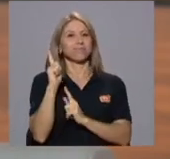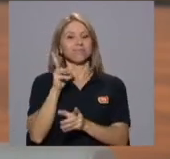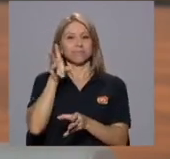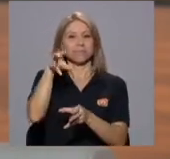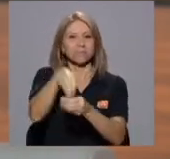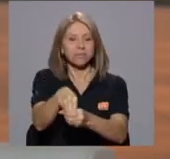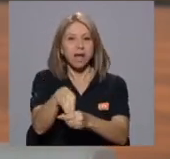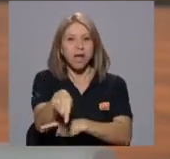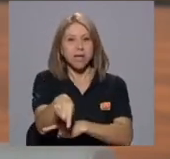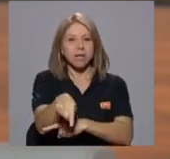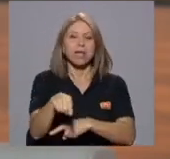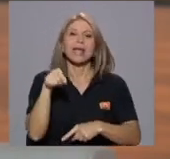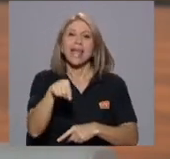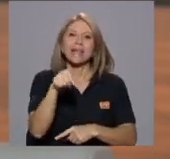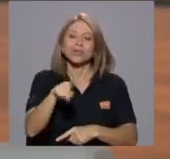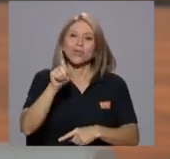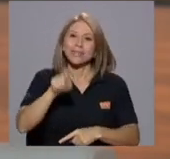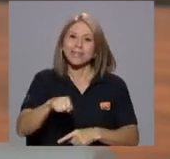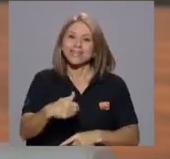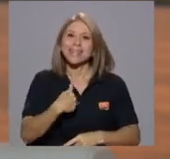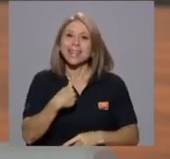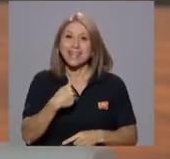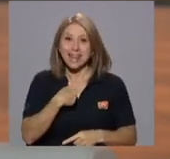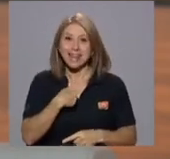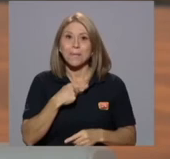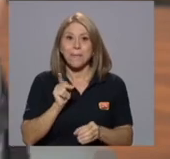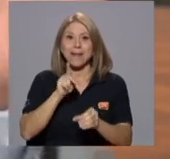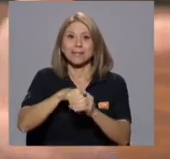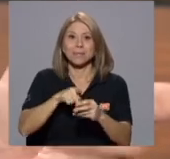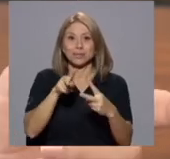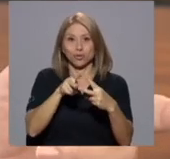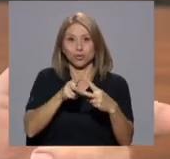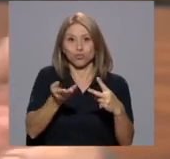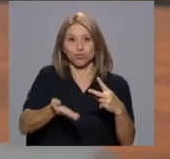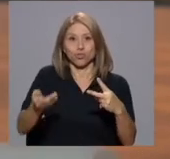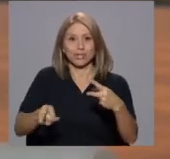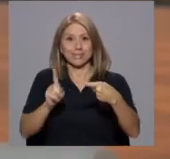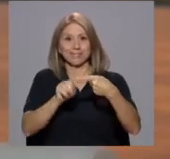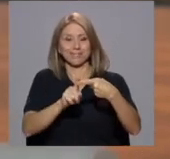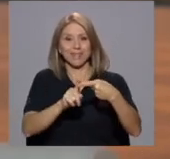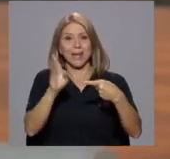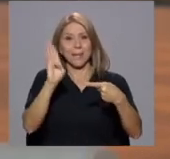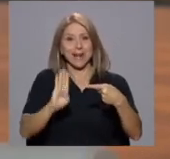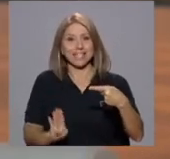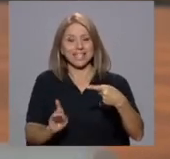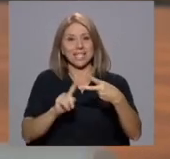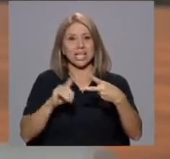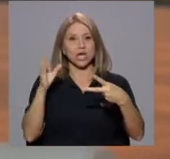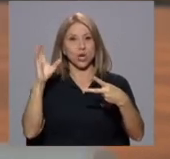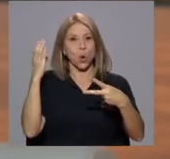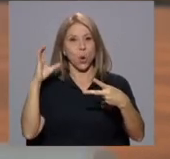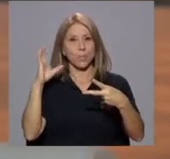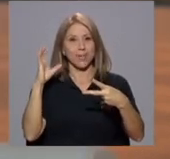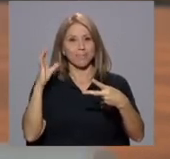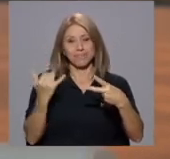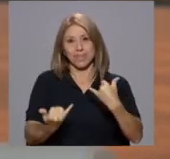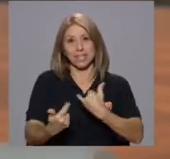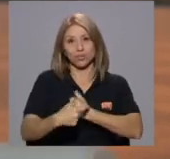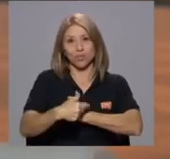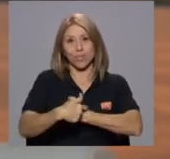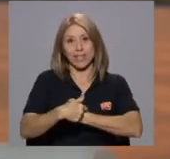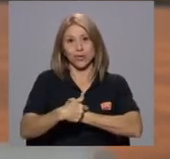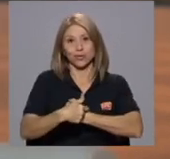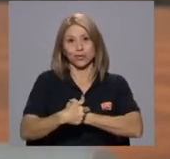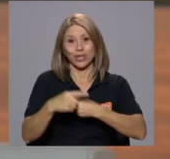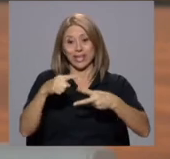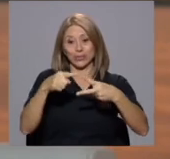tendría que contar con la colaboración de dos factores fundamentales, que son Brasil y Colombia, y en estos momentos están gobernados